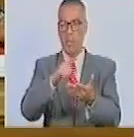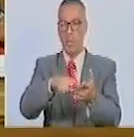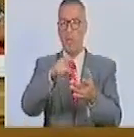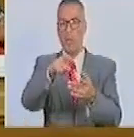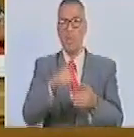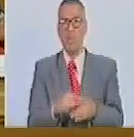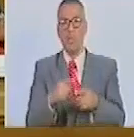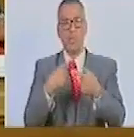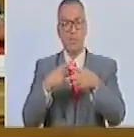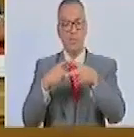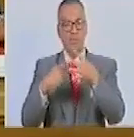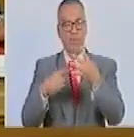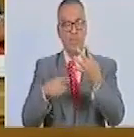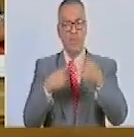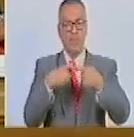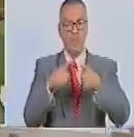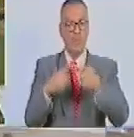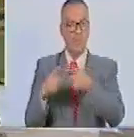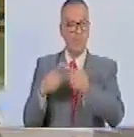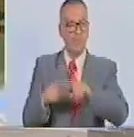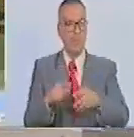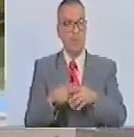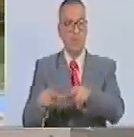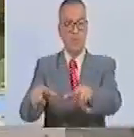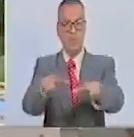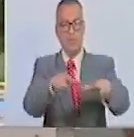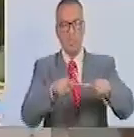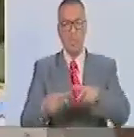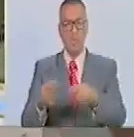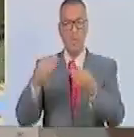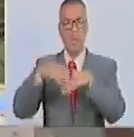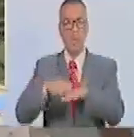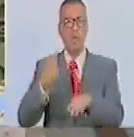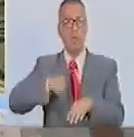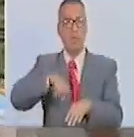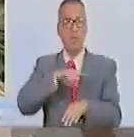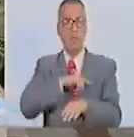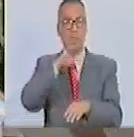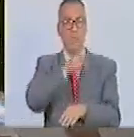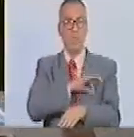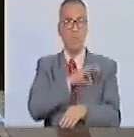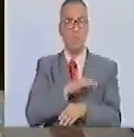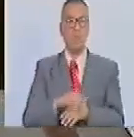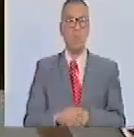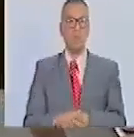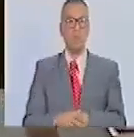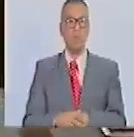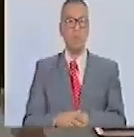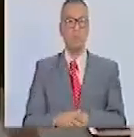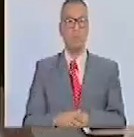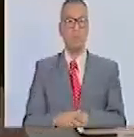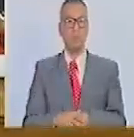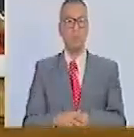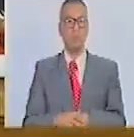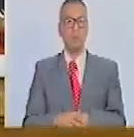la variedad de los sectores que integran nuestra sociedad.